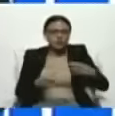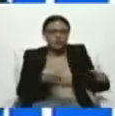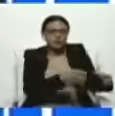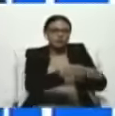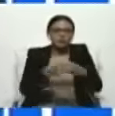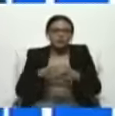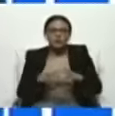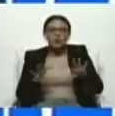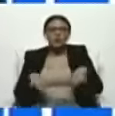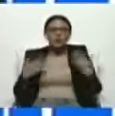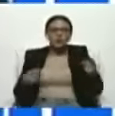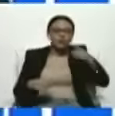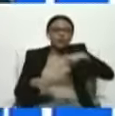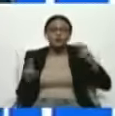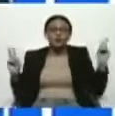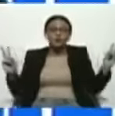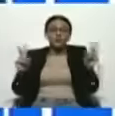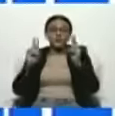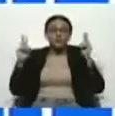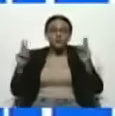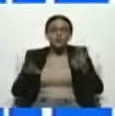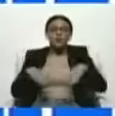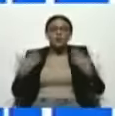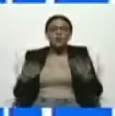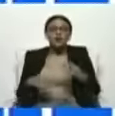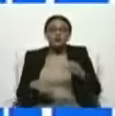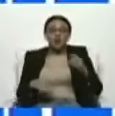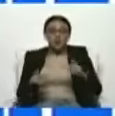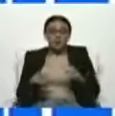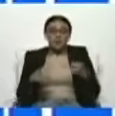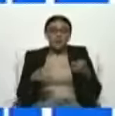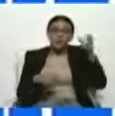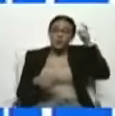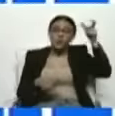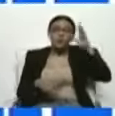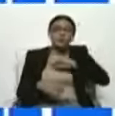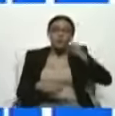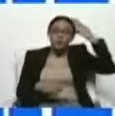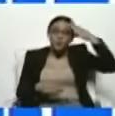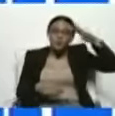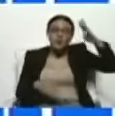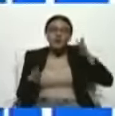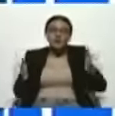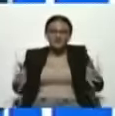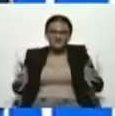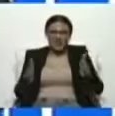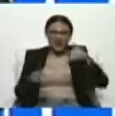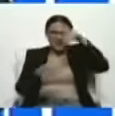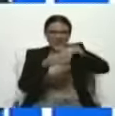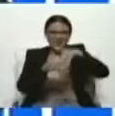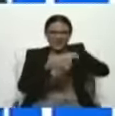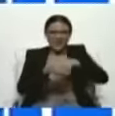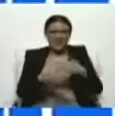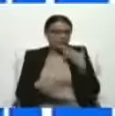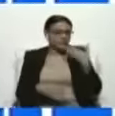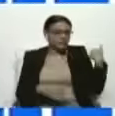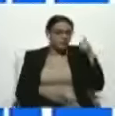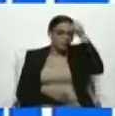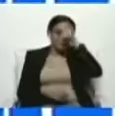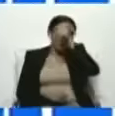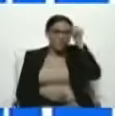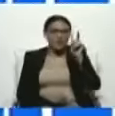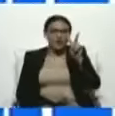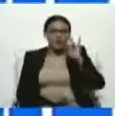victoria del pueblo de México en las recientes elecciones generales del domingo 2 de